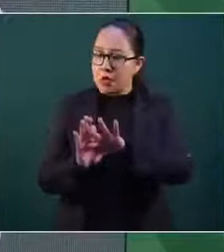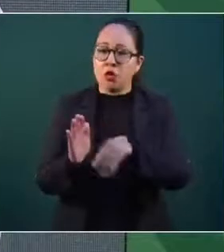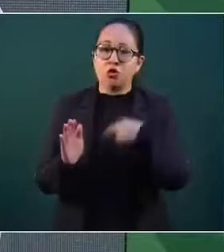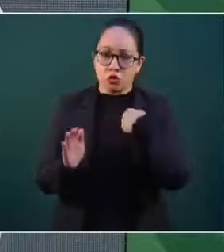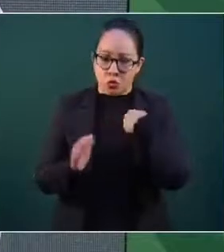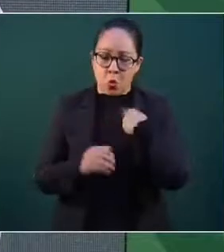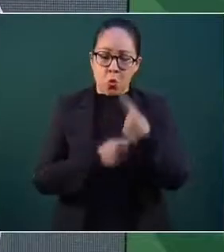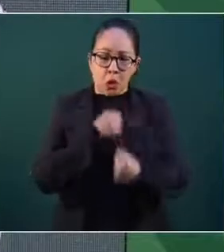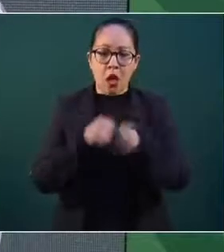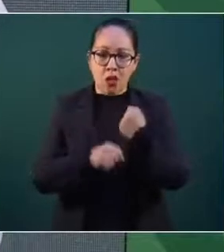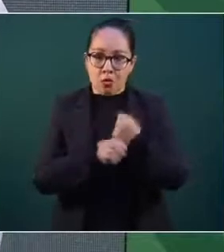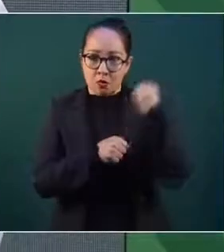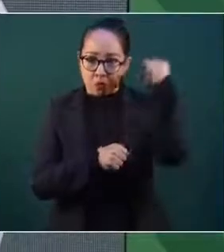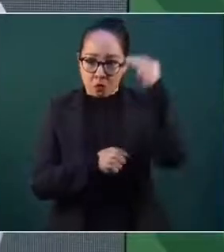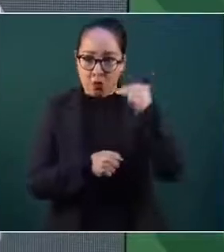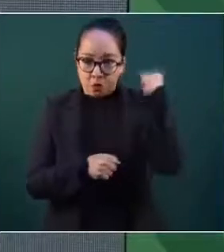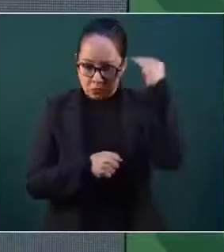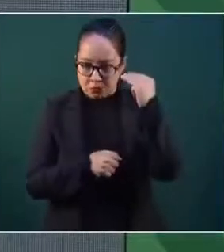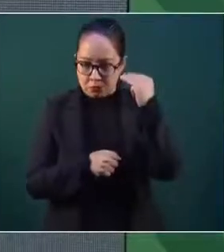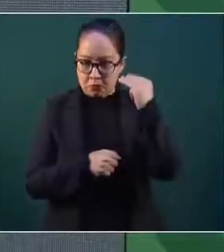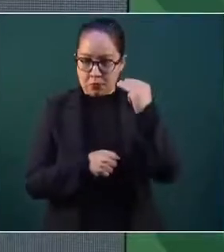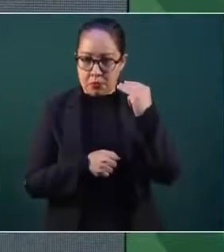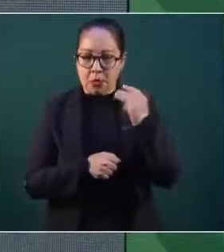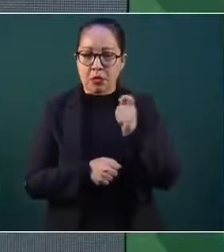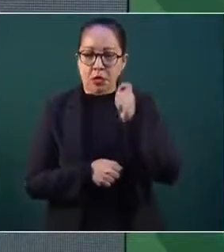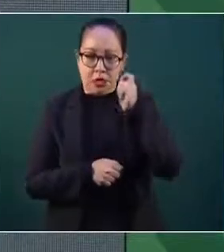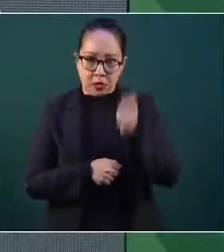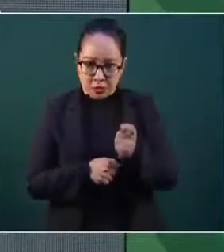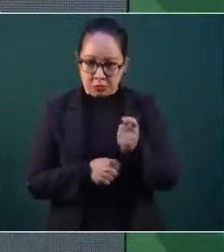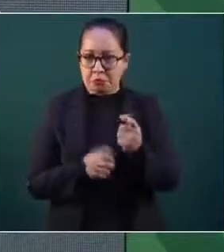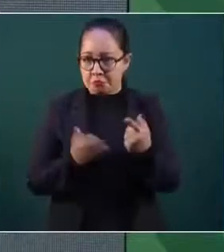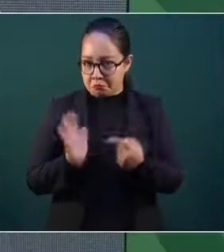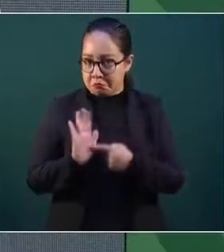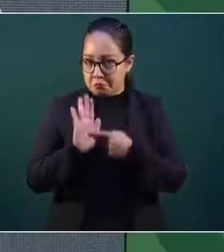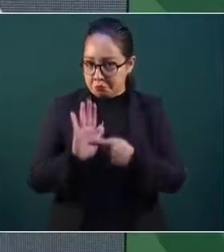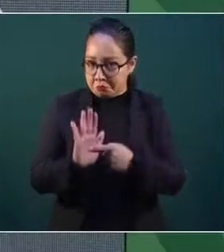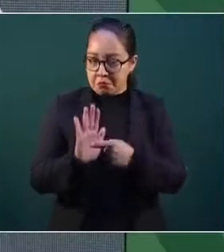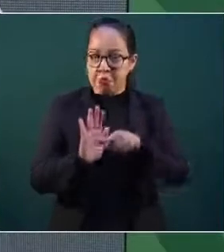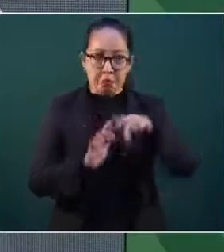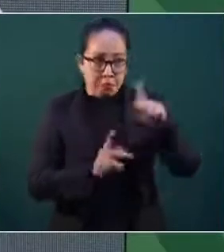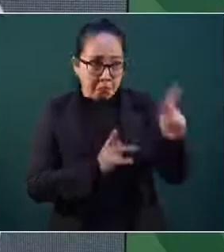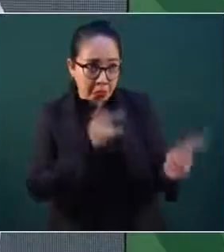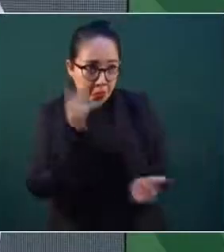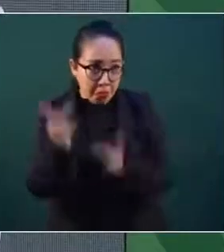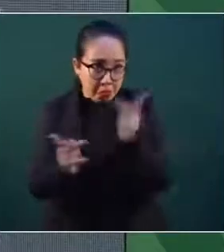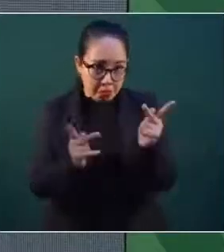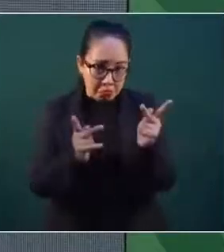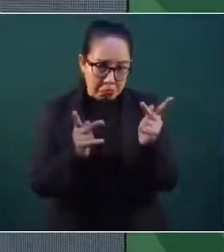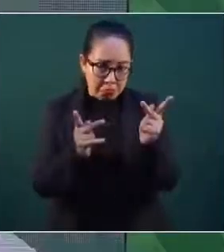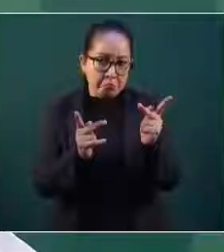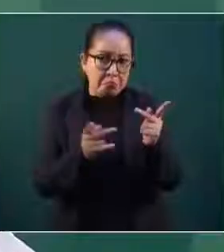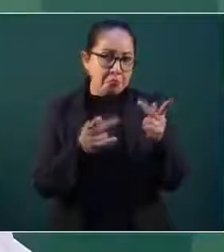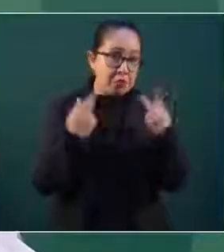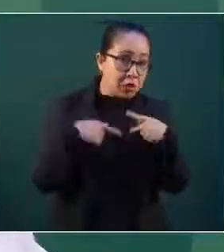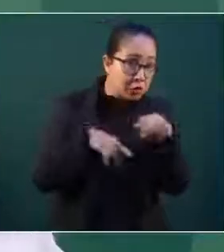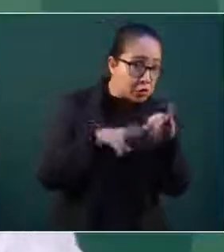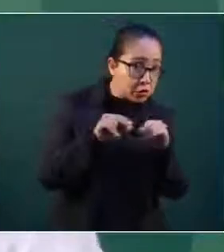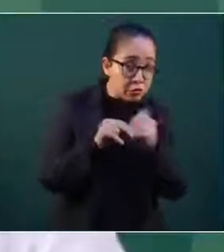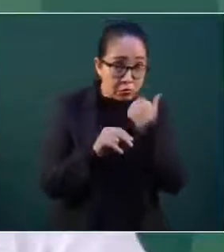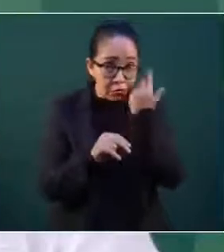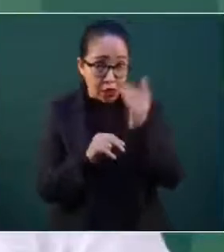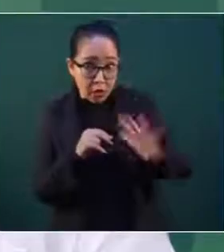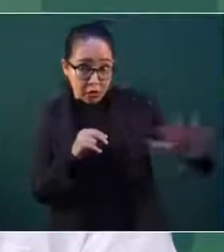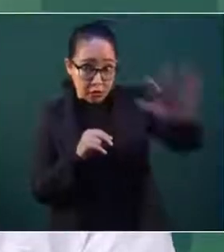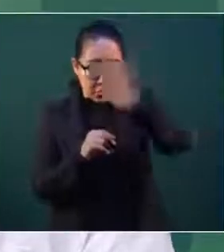marzo, me voy a someter a la revocación del mandato. Se le va a preguntar a la gente, es una consulta: ¿quieres que se